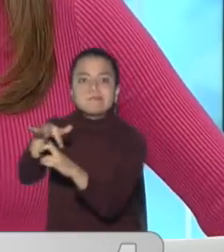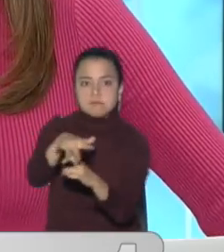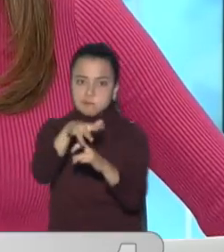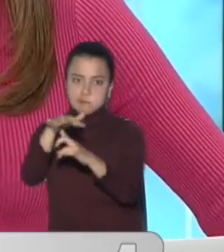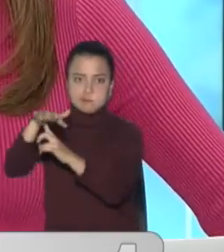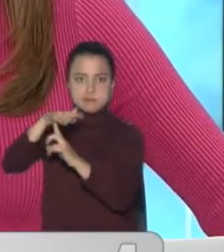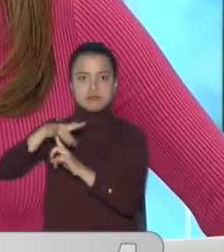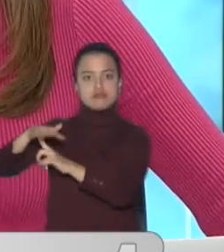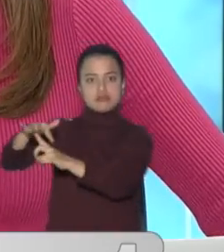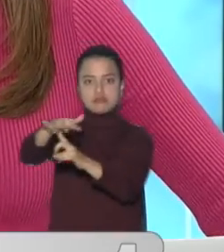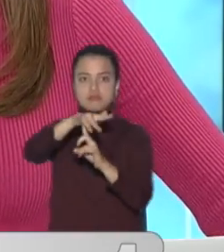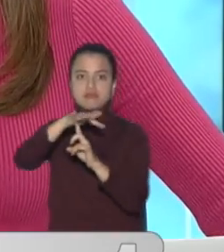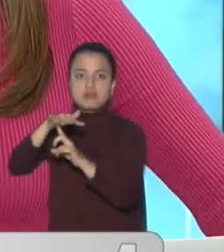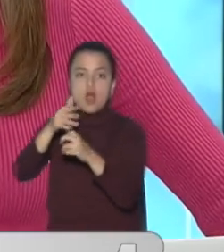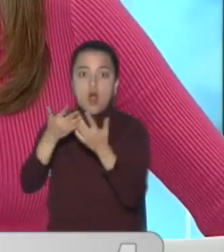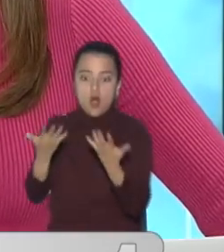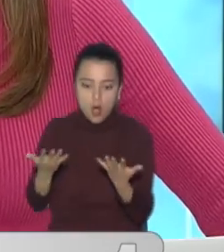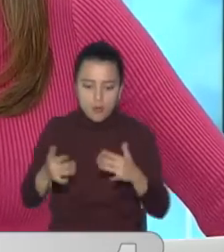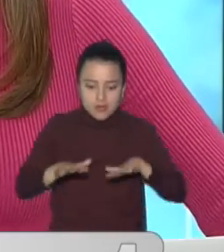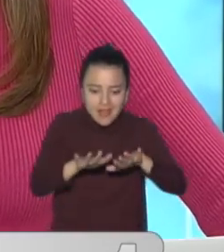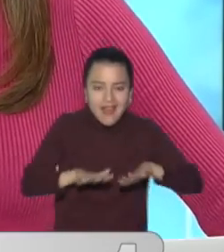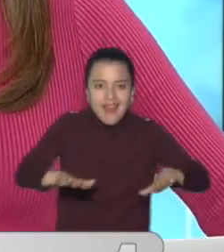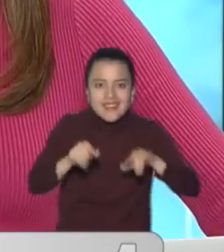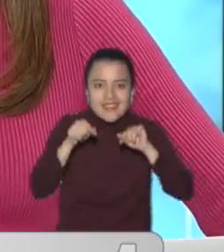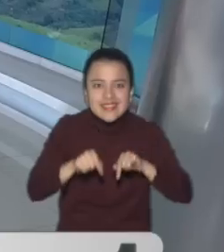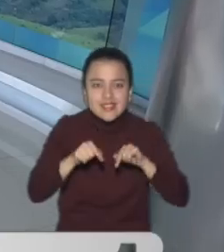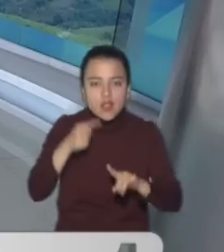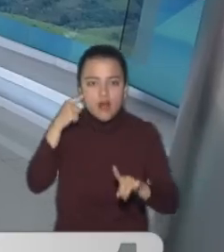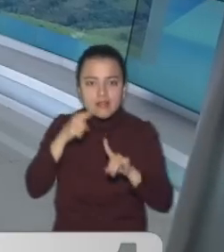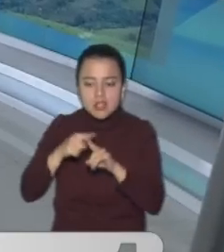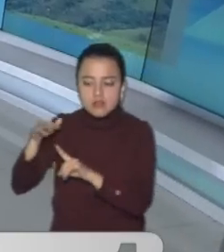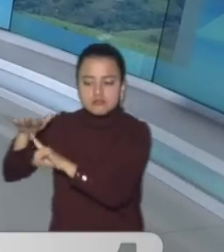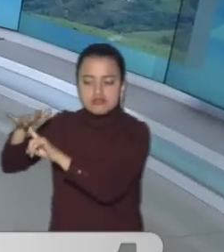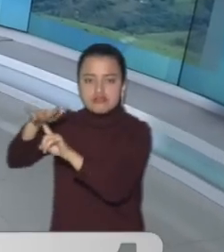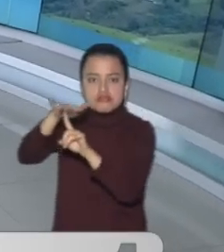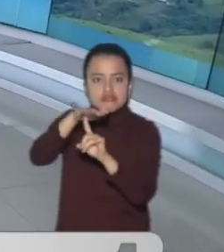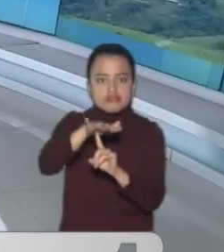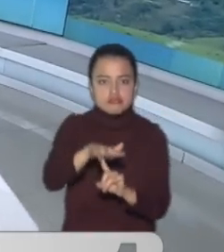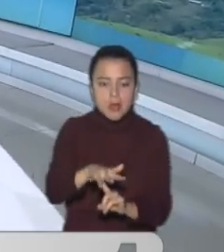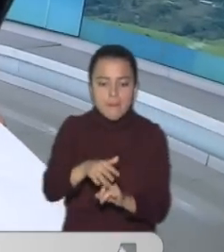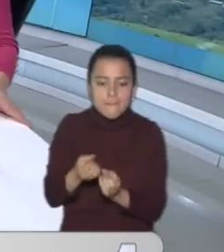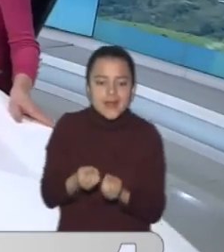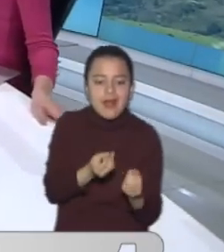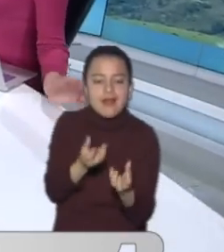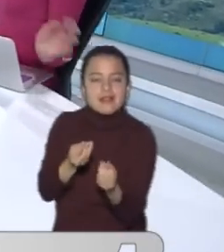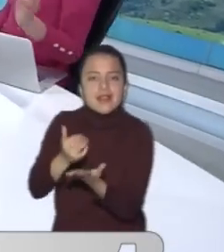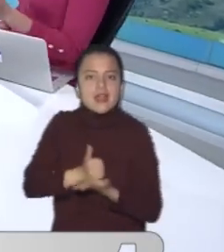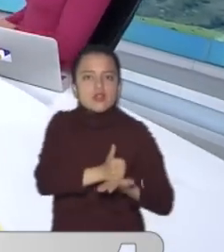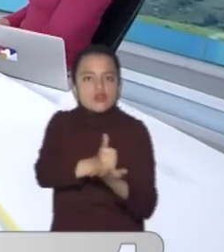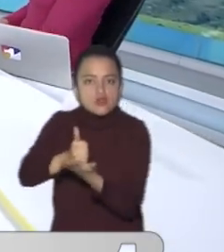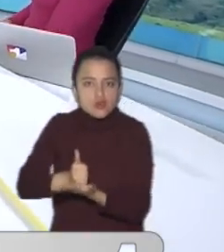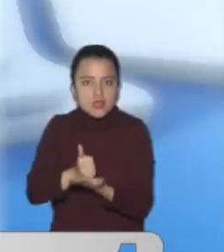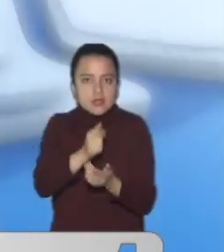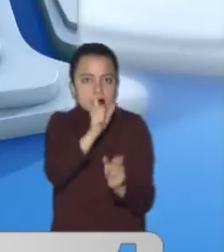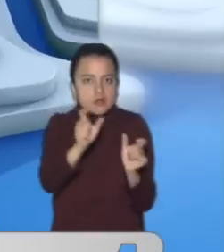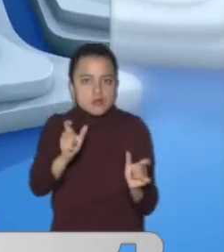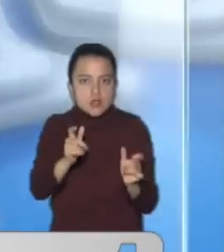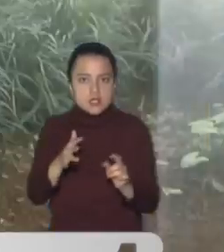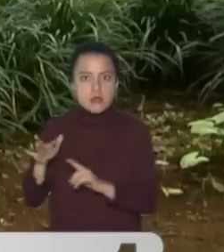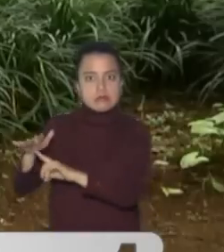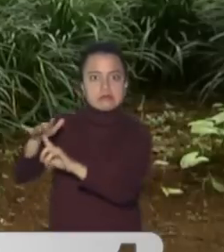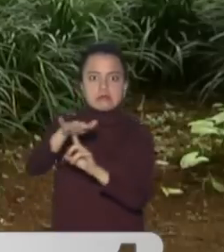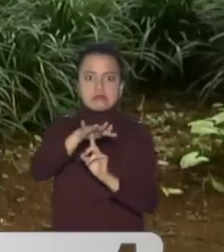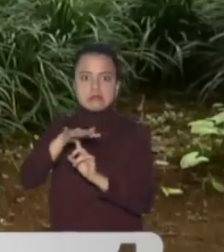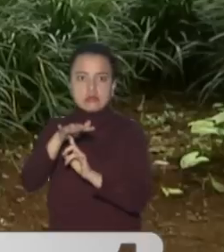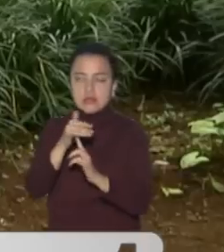ayudas humanitarias a los afectados por las lluvias en esa región. Yusi Chaparro tiene el reporte desde la capital de Antioquia. Yusi, buenos días.